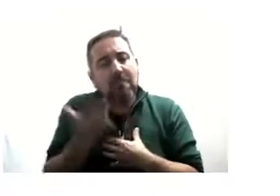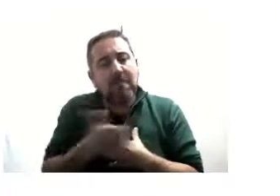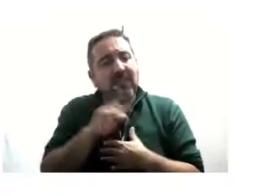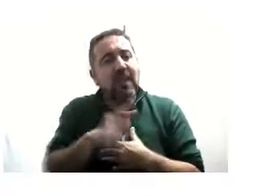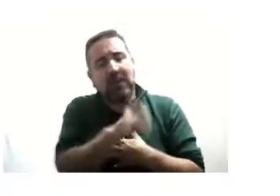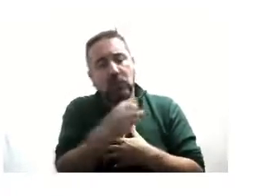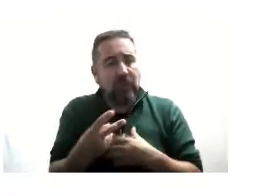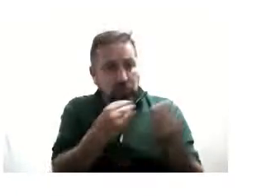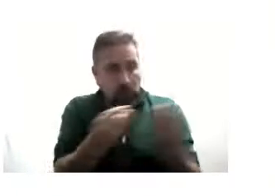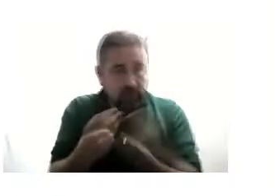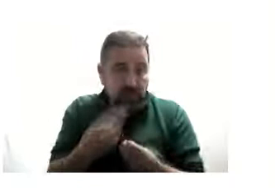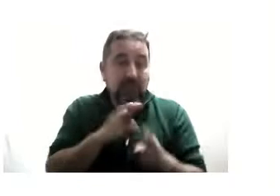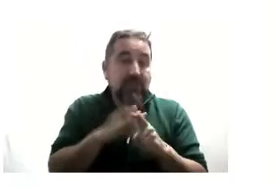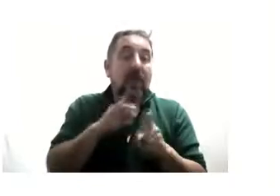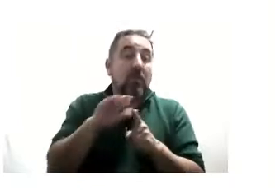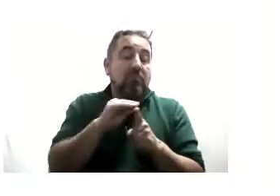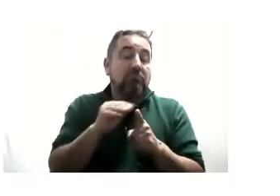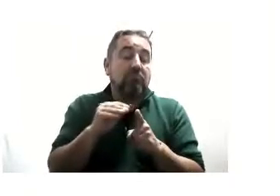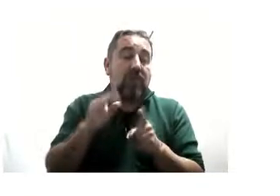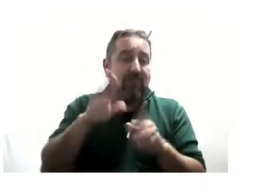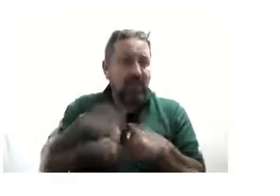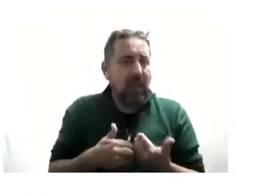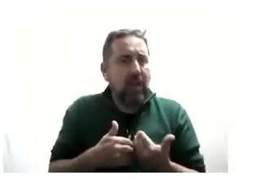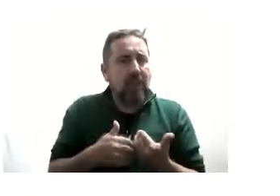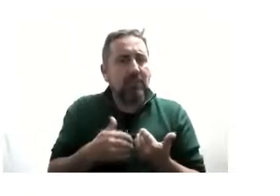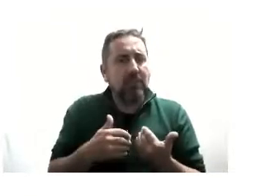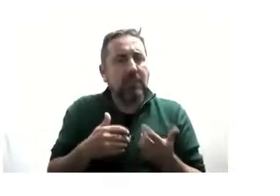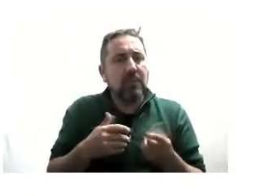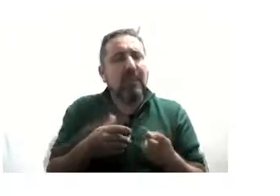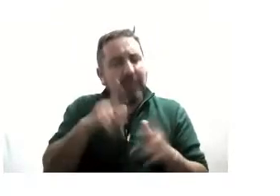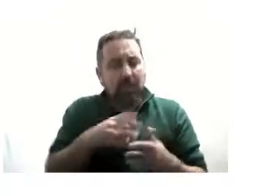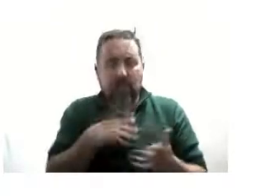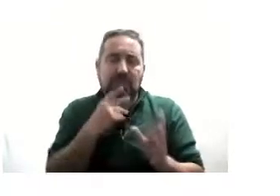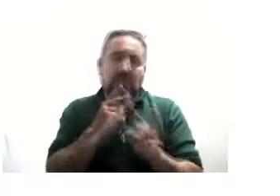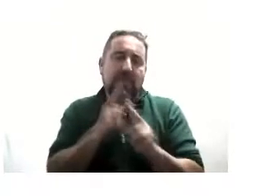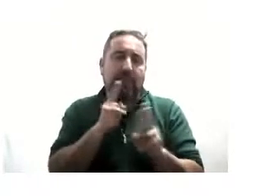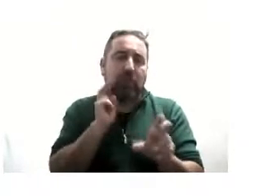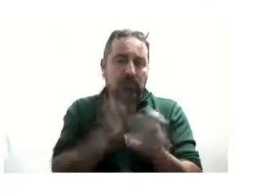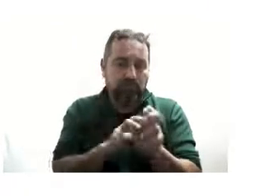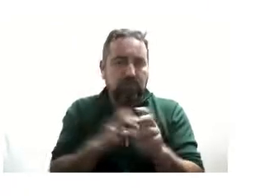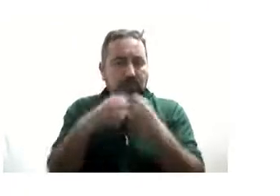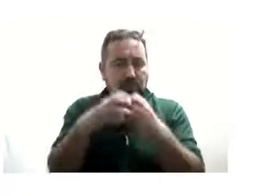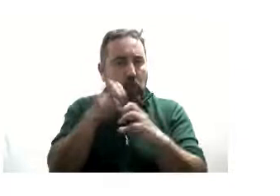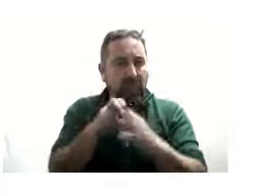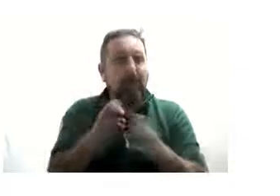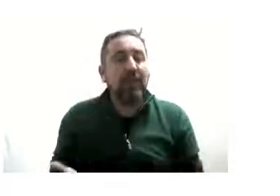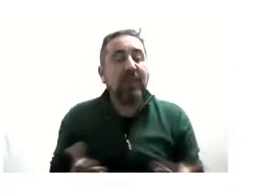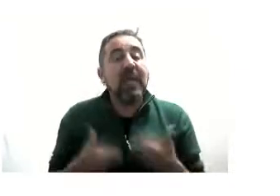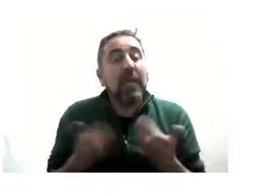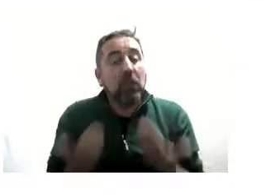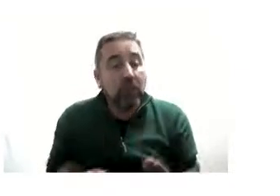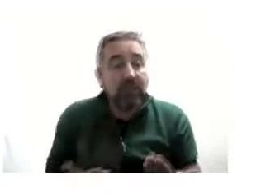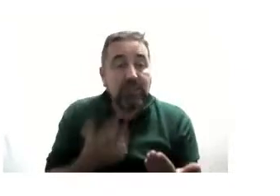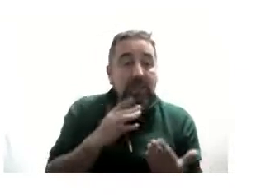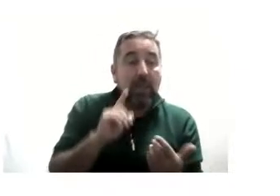resultados, sobre todo en este tipo de indicaciones, han pasado a ser también indicaciones de tronco cerebral, ¿no? Con lo cual, contestando un poco a